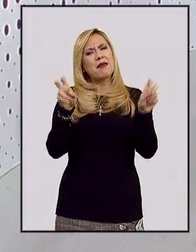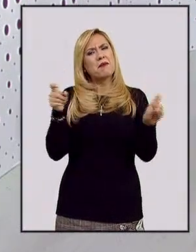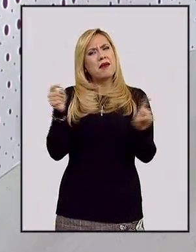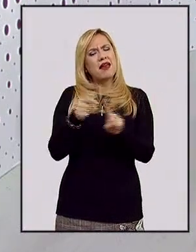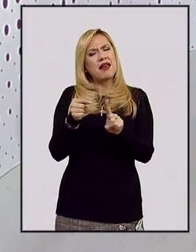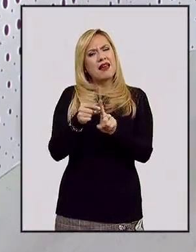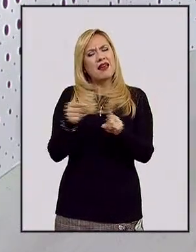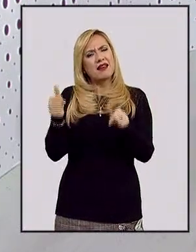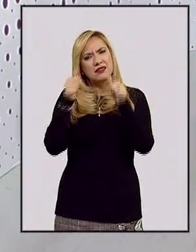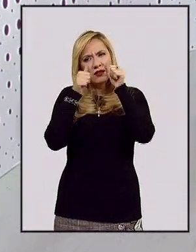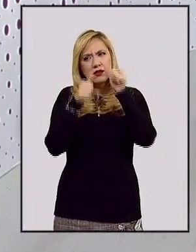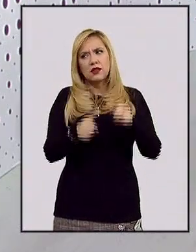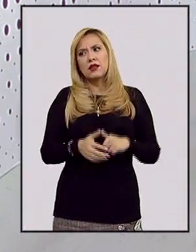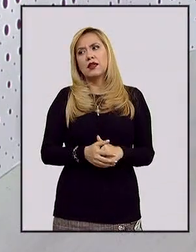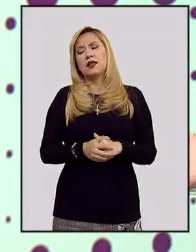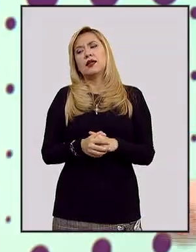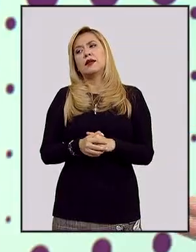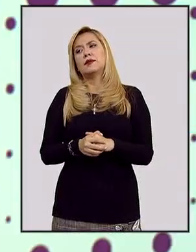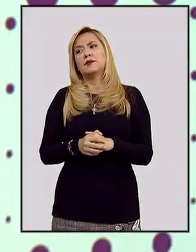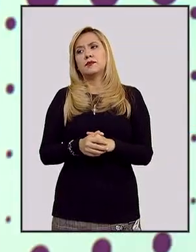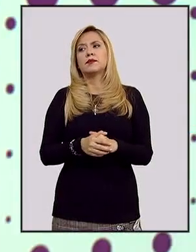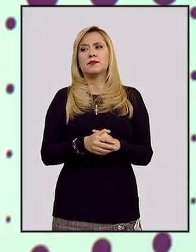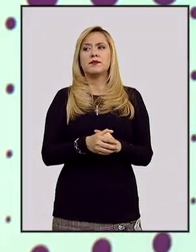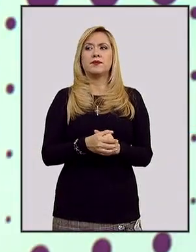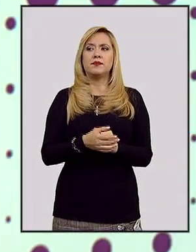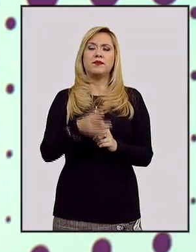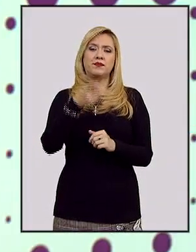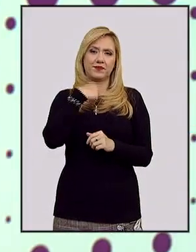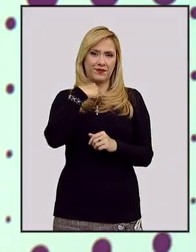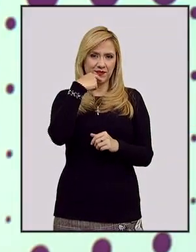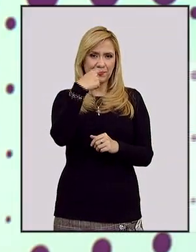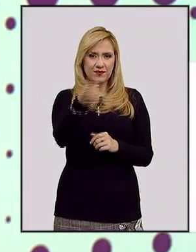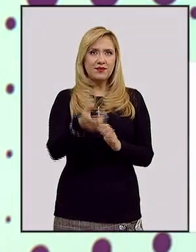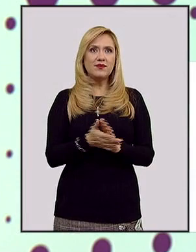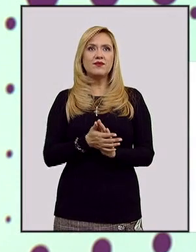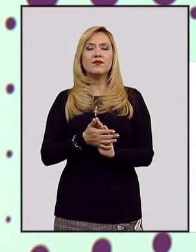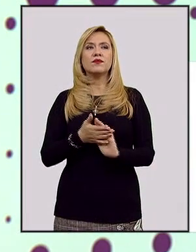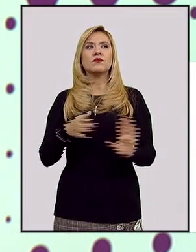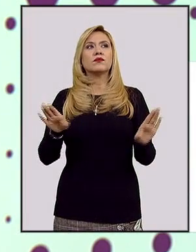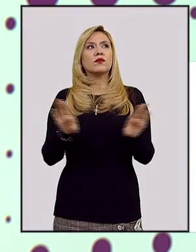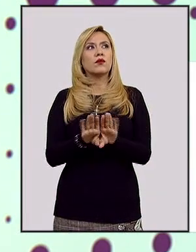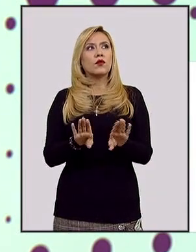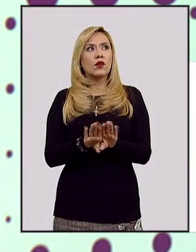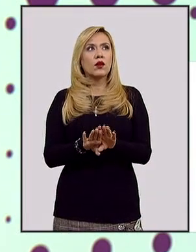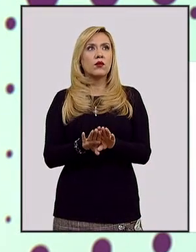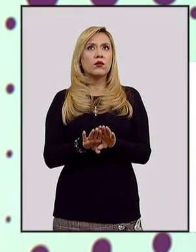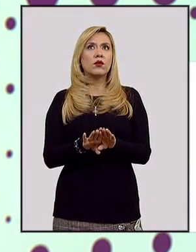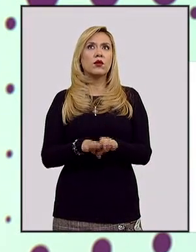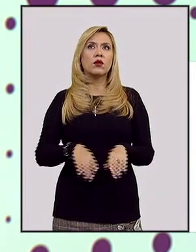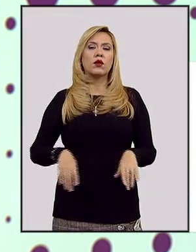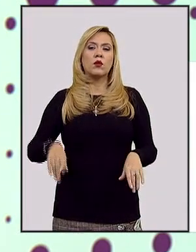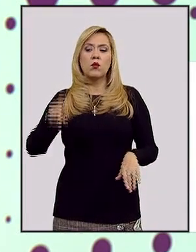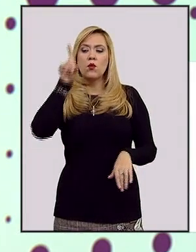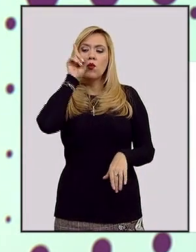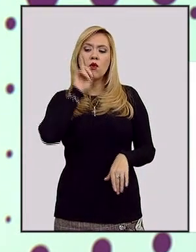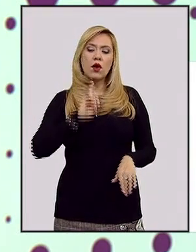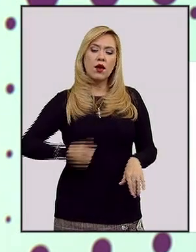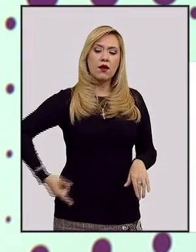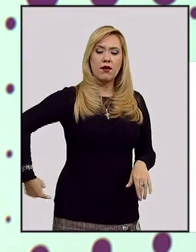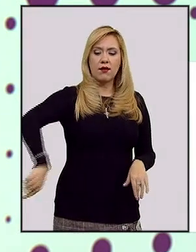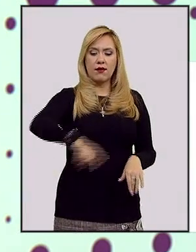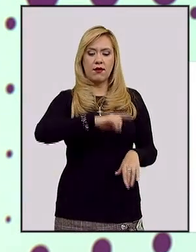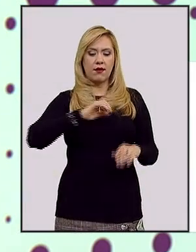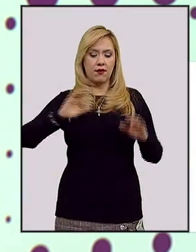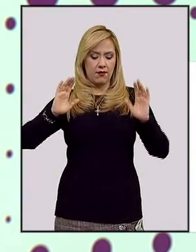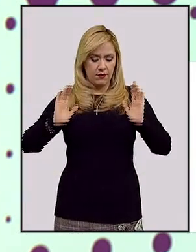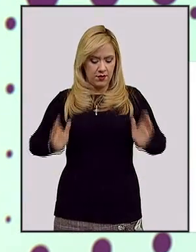Pues justo lo que vemos es esto que ya comentas, cómo los cuerpos de las personas